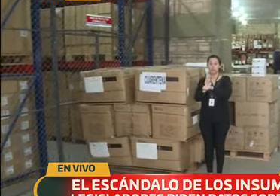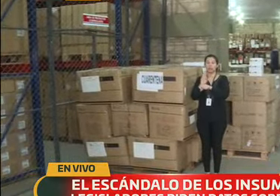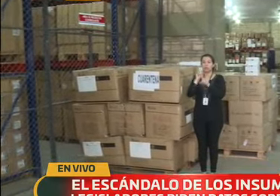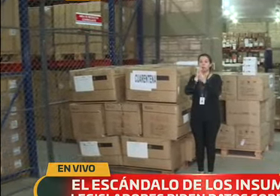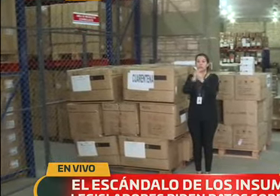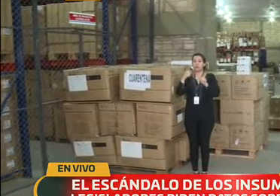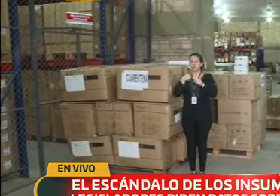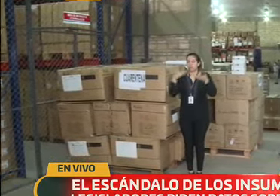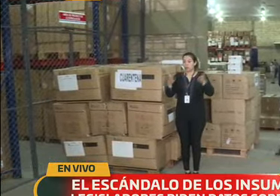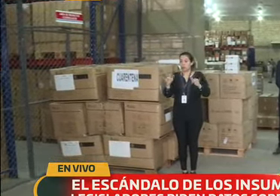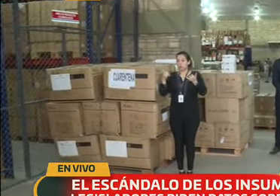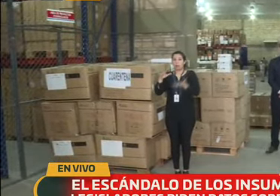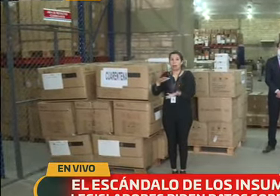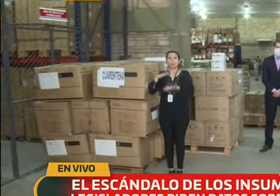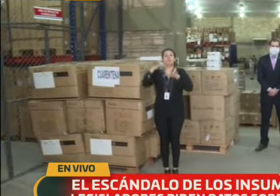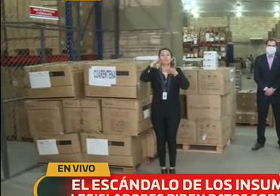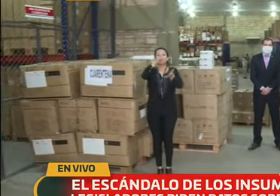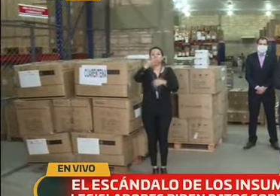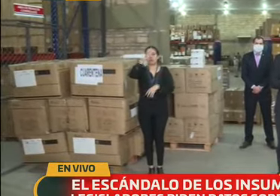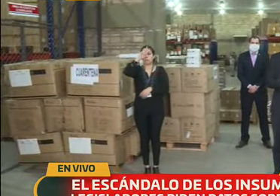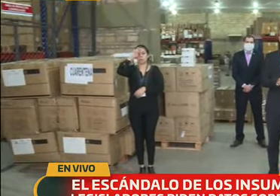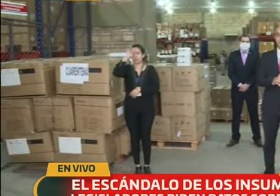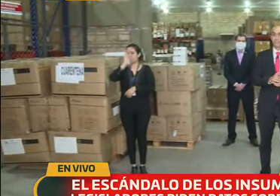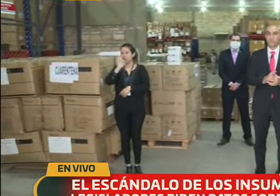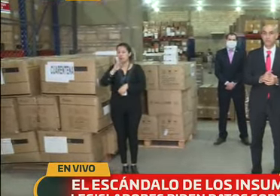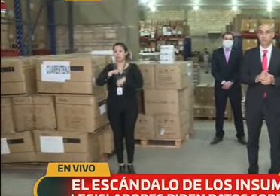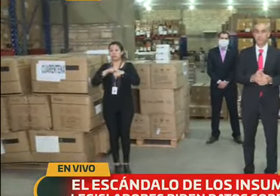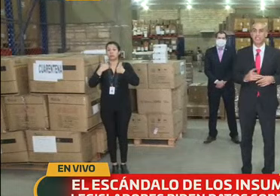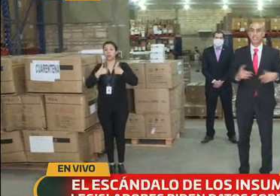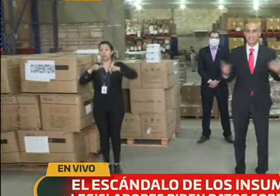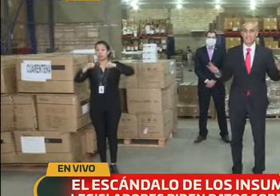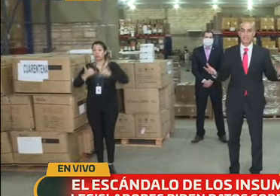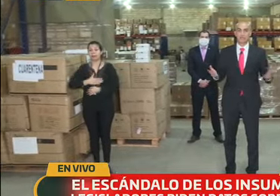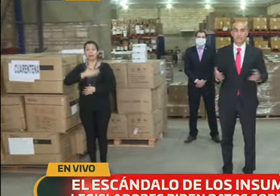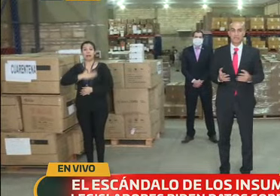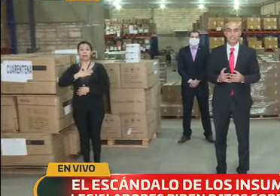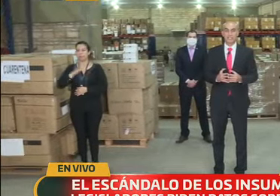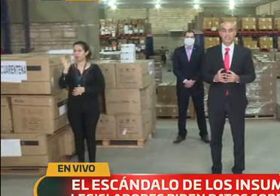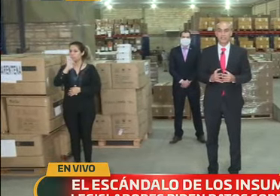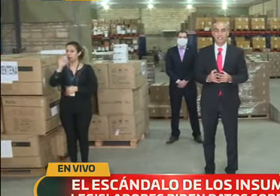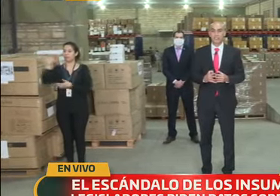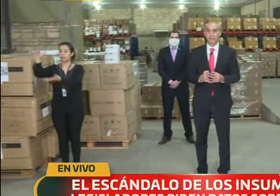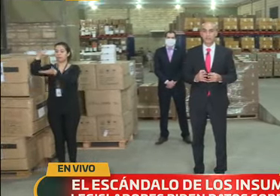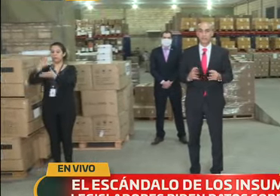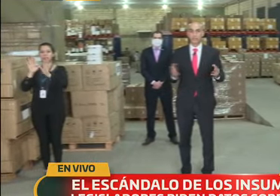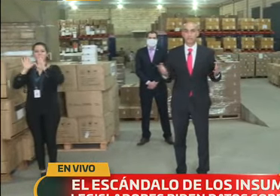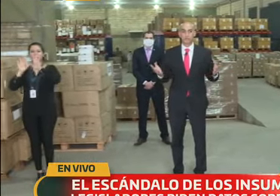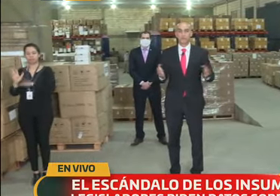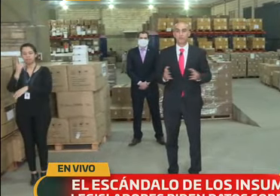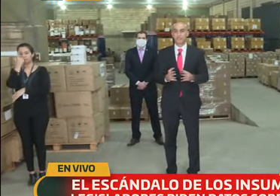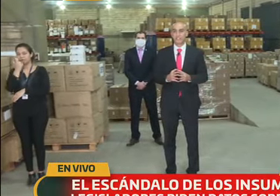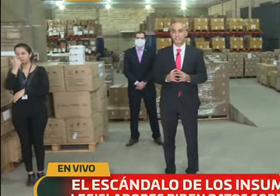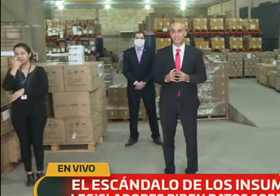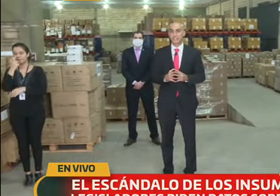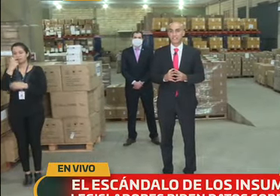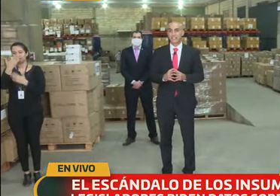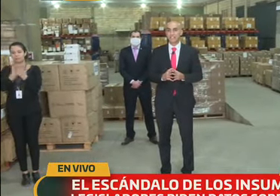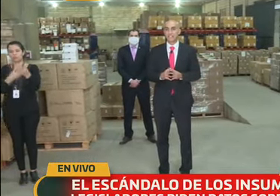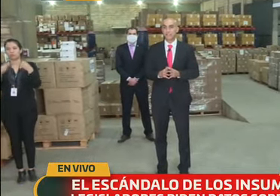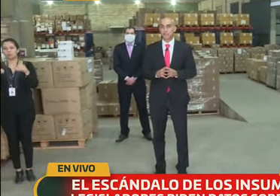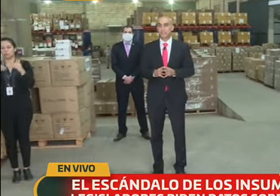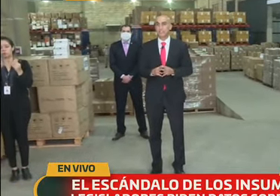India, aparentemente con documentación falsa por parte de IMEDIC, y también dando seguimiento a esta denuncia presentada por el